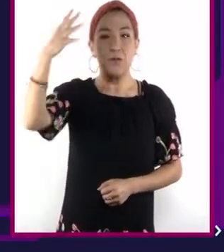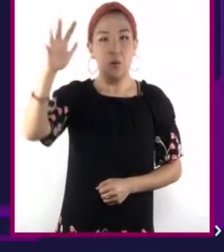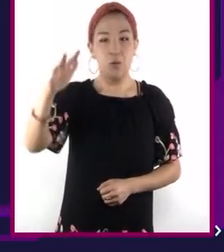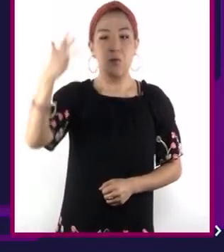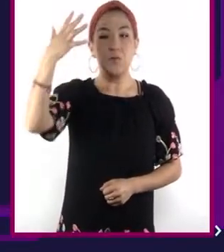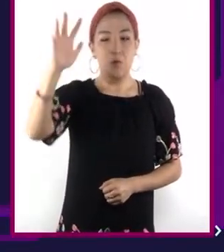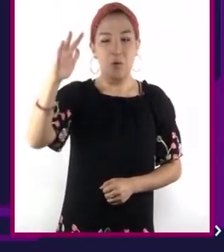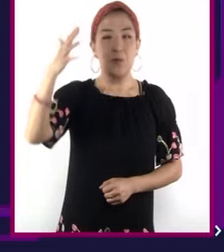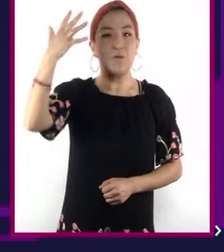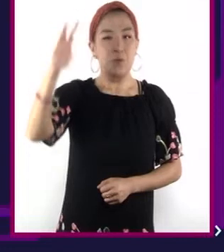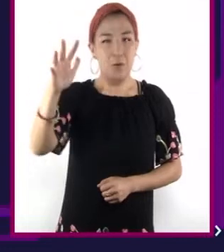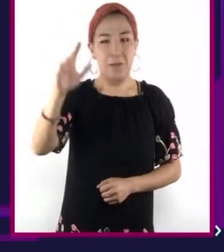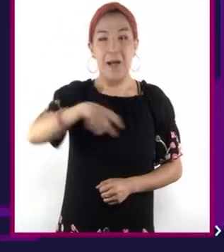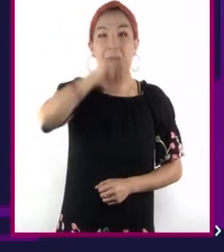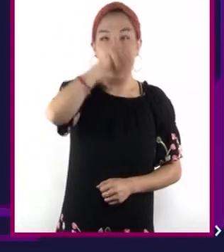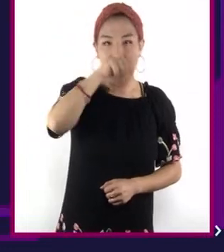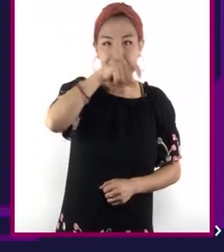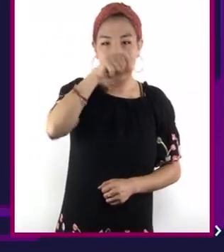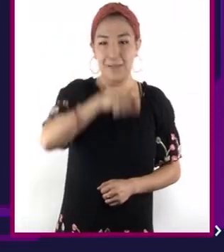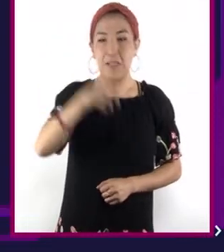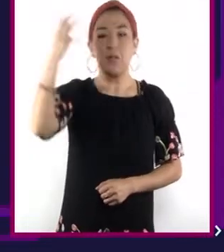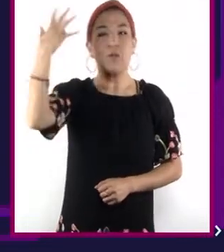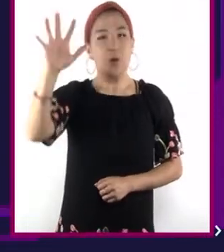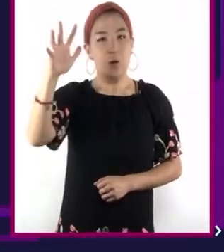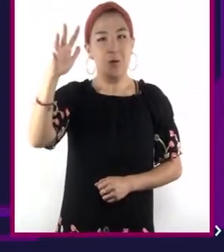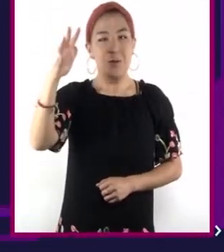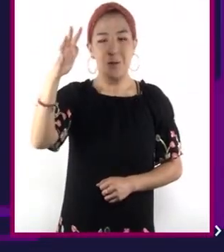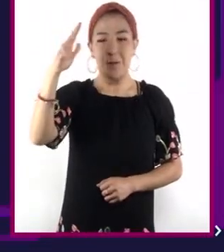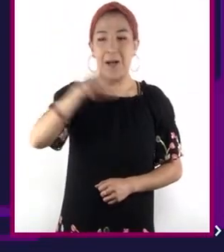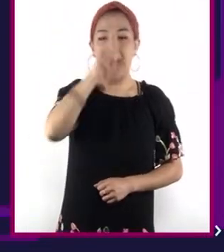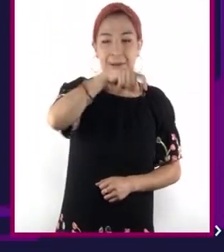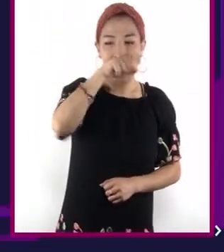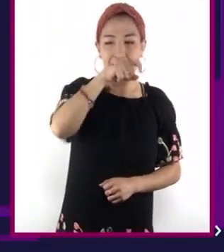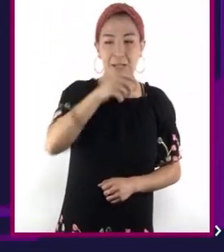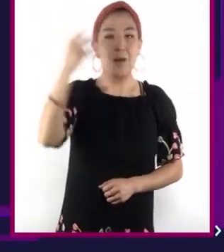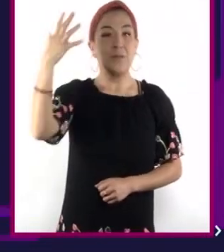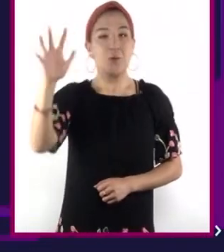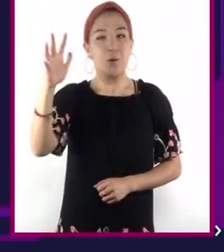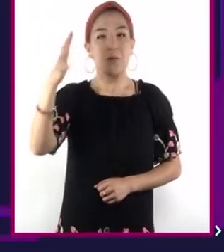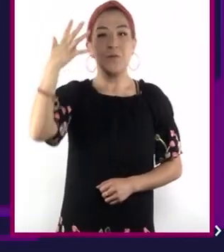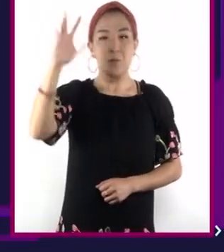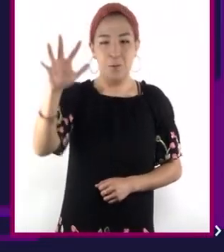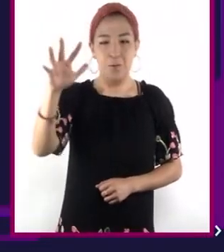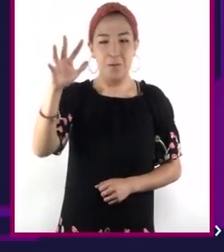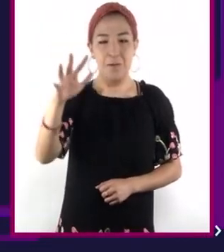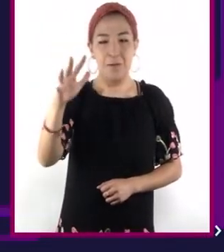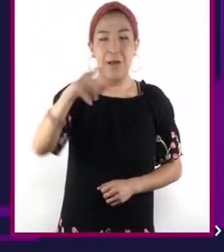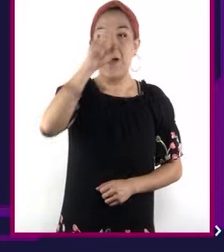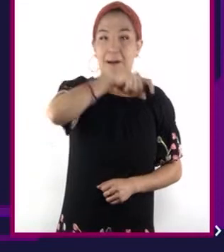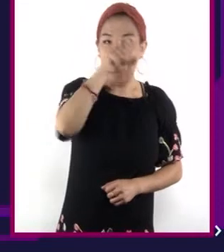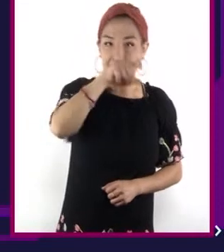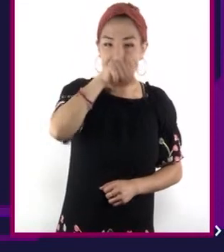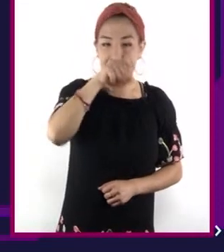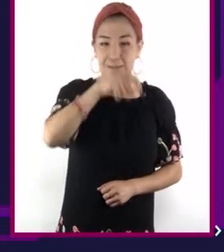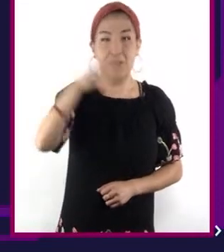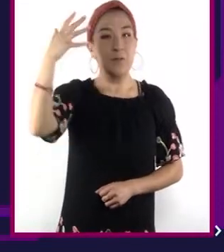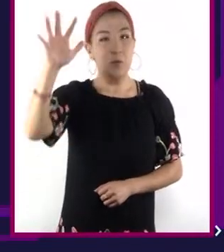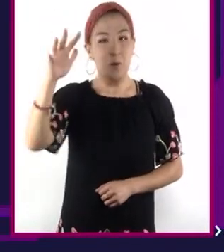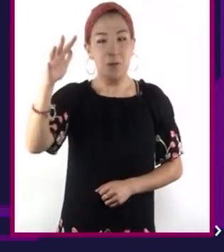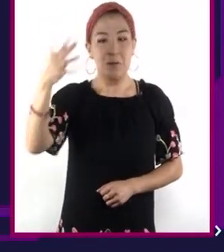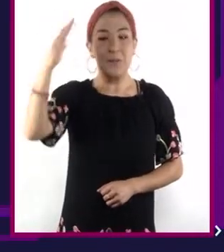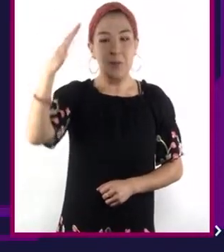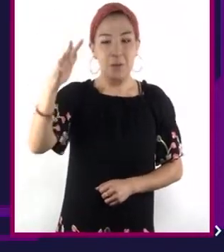sol, sol, águila, sol, águila, sol, sol, águila,